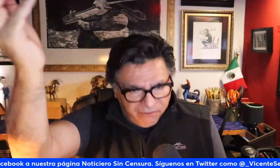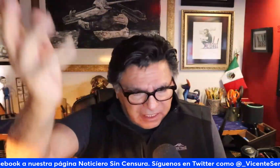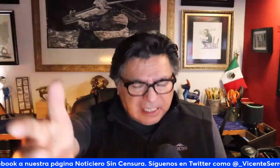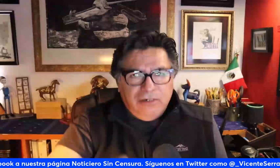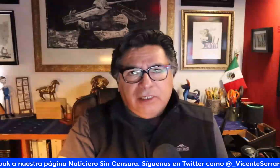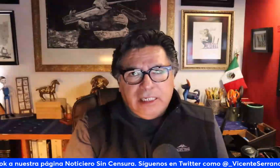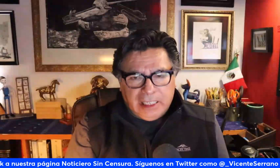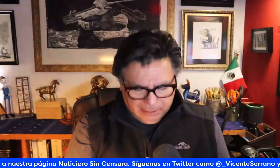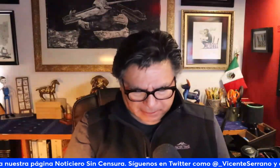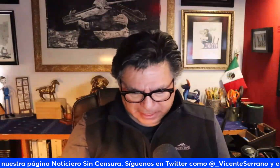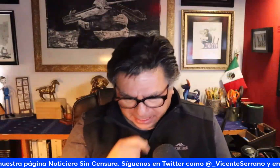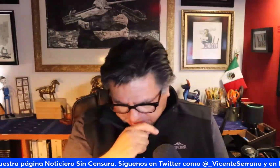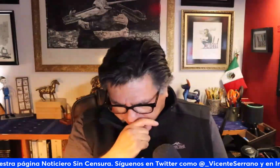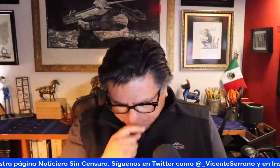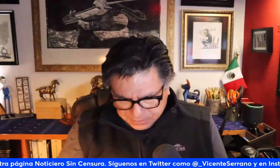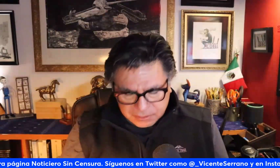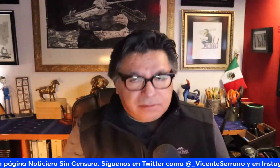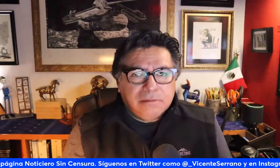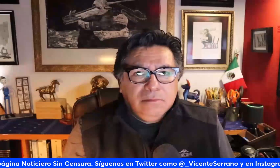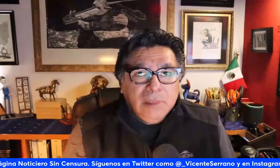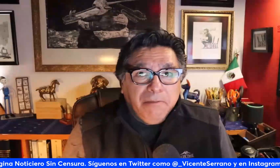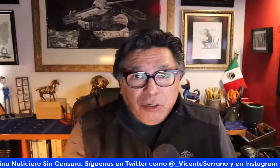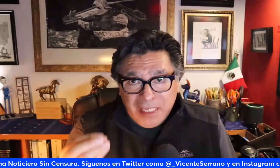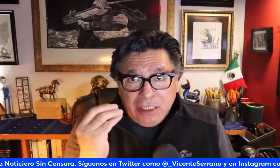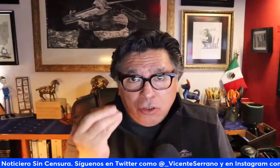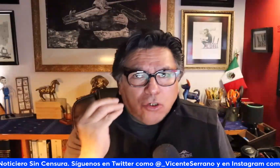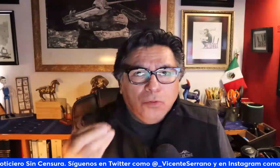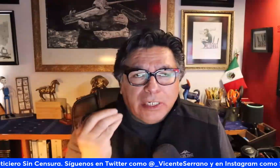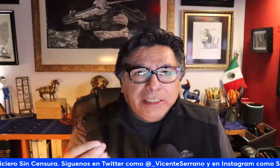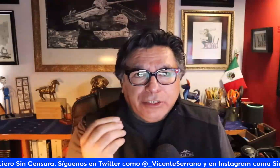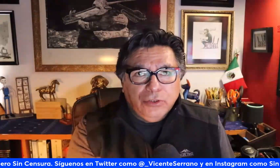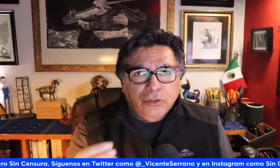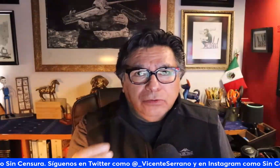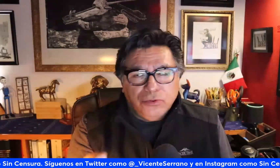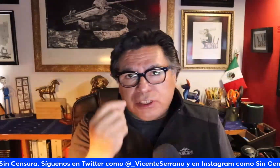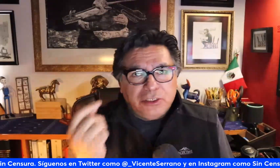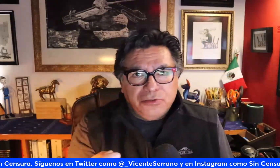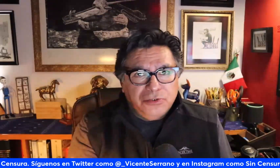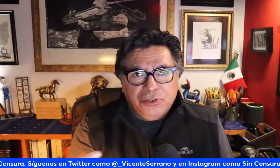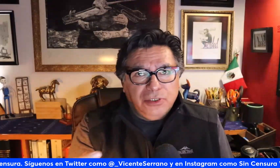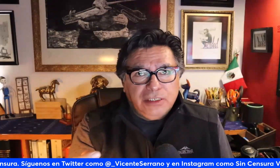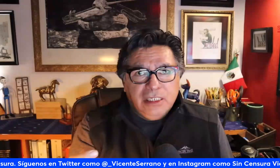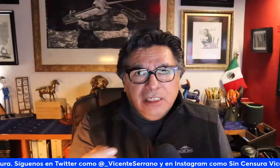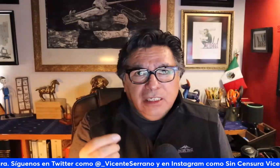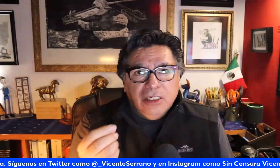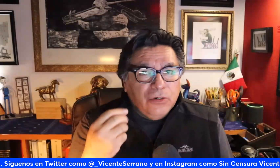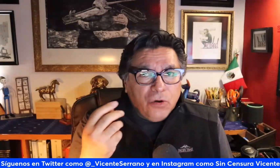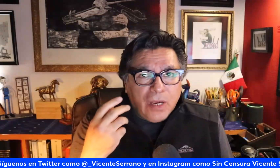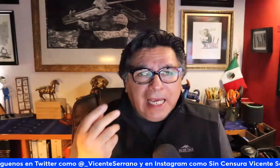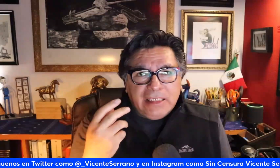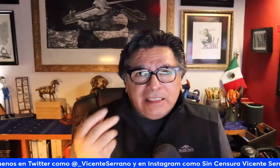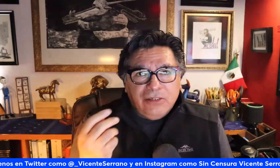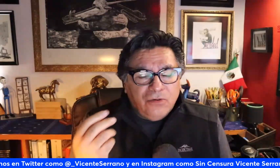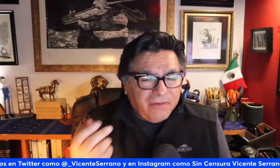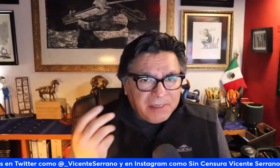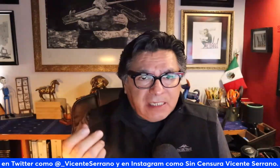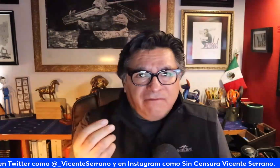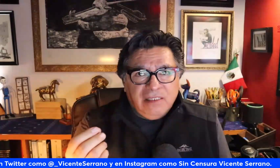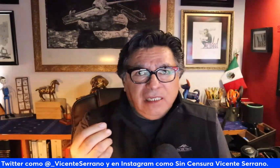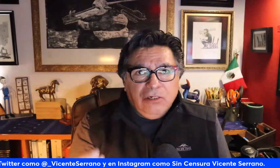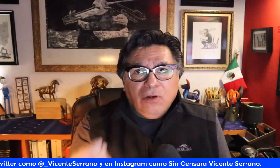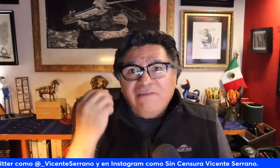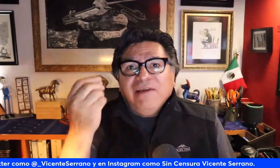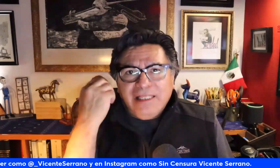con el fentanilo que llega de Asia. Pero México como nación, sus instituciones, no hacen, no